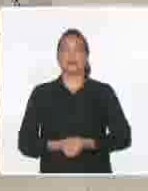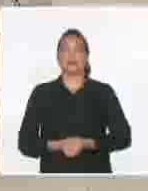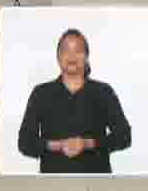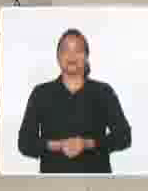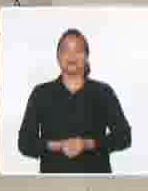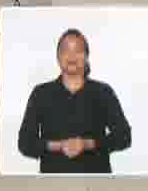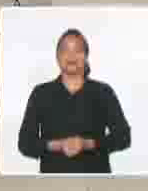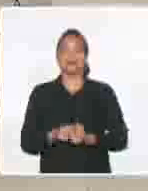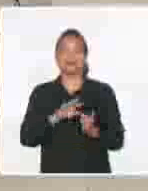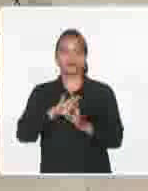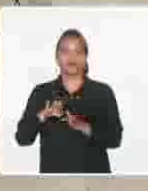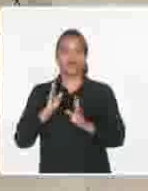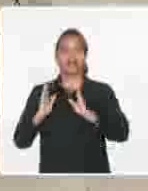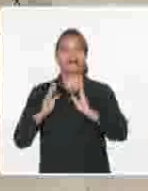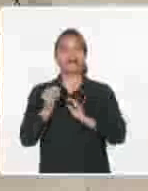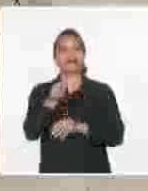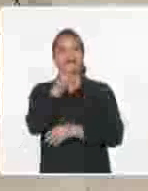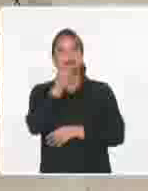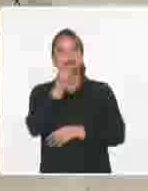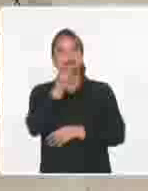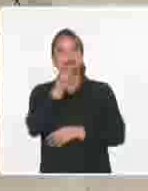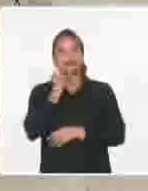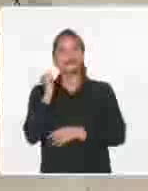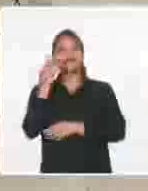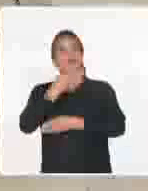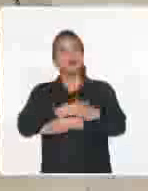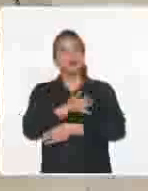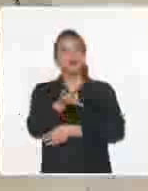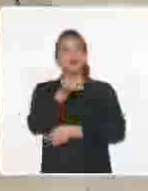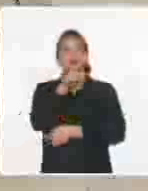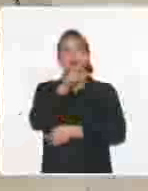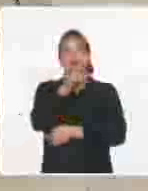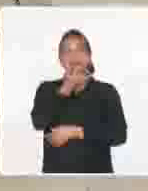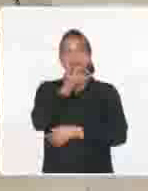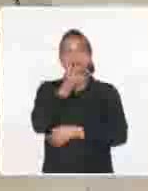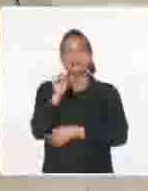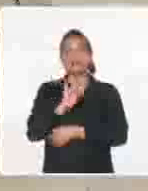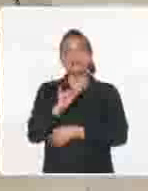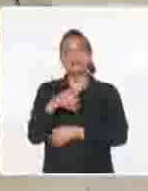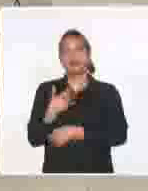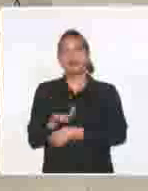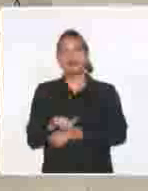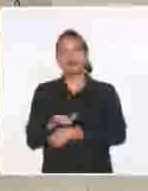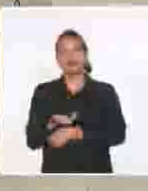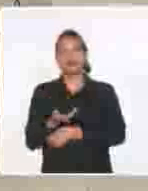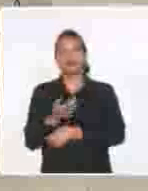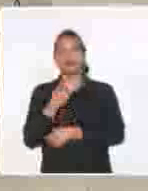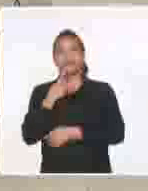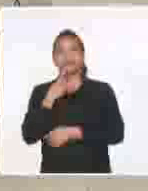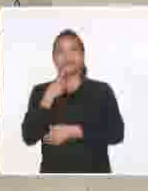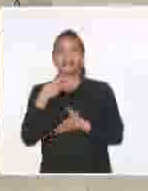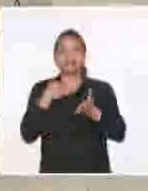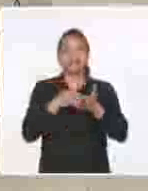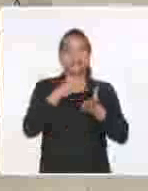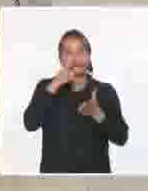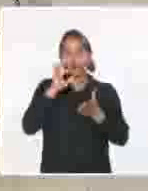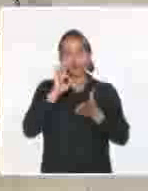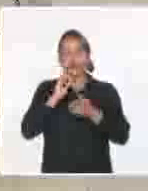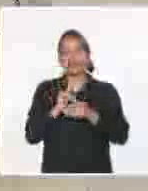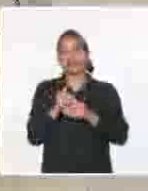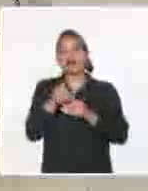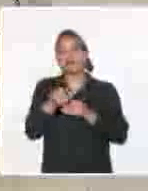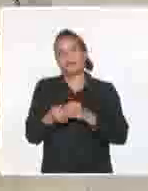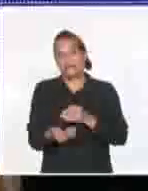los alimentos, el bloqueo provoca un daño también indirecto porque priva al